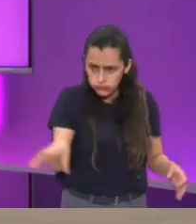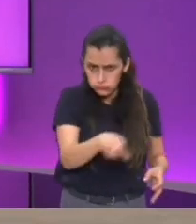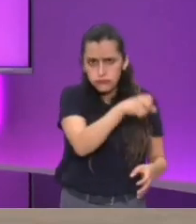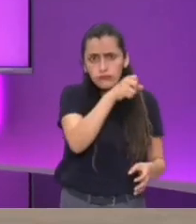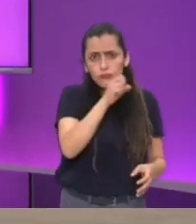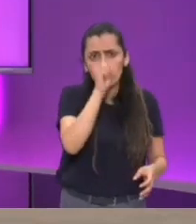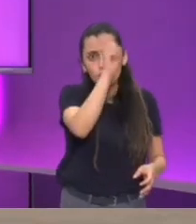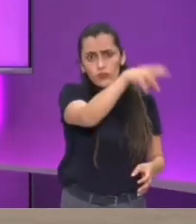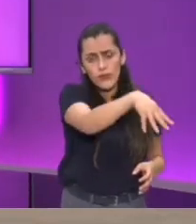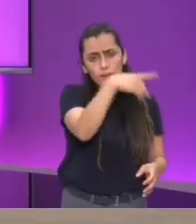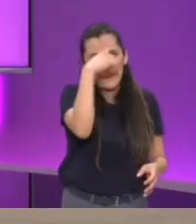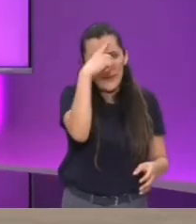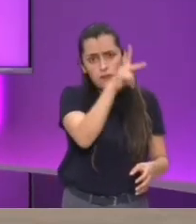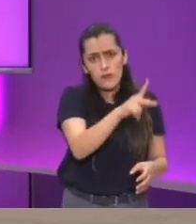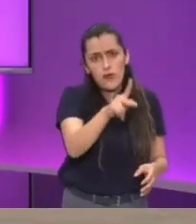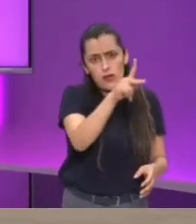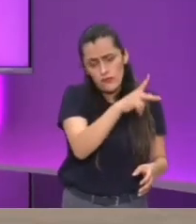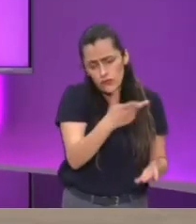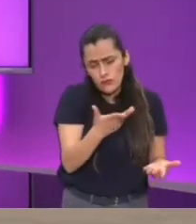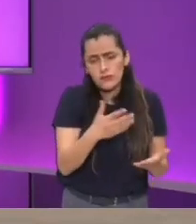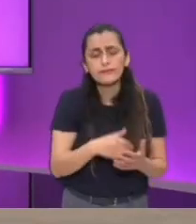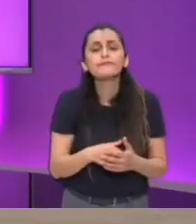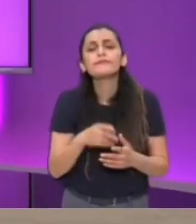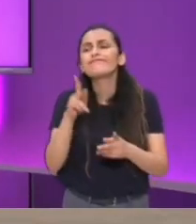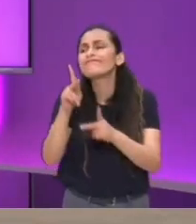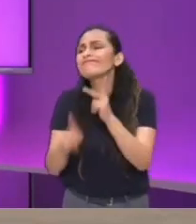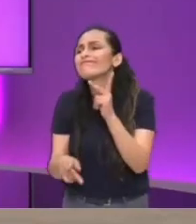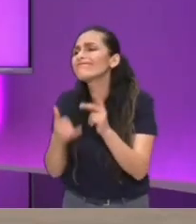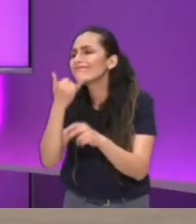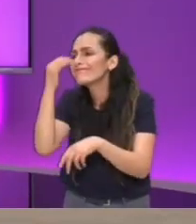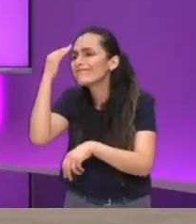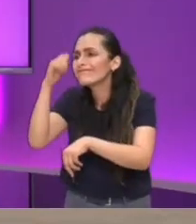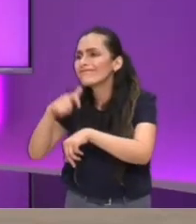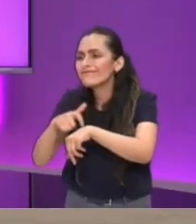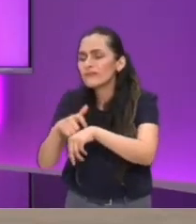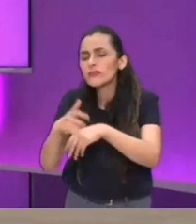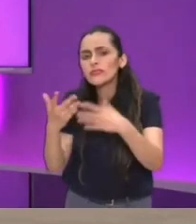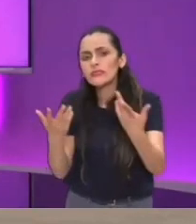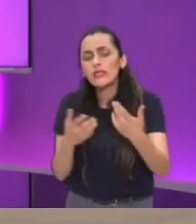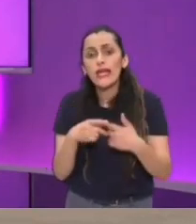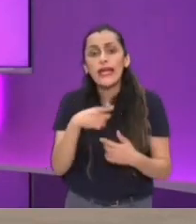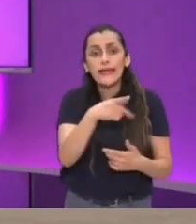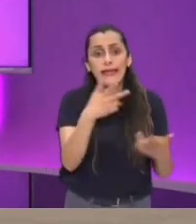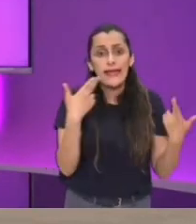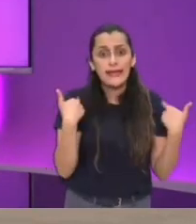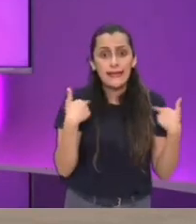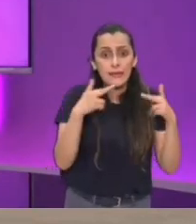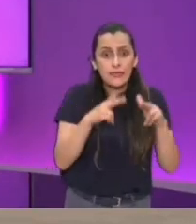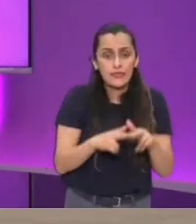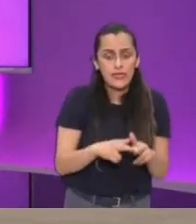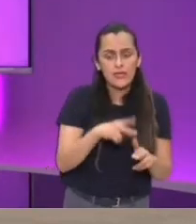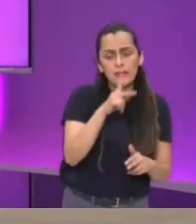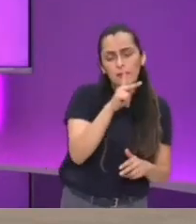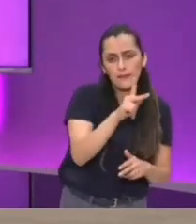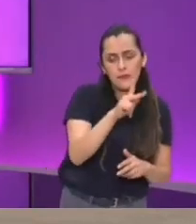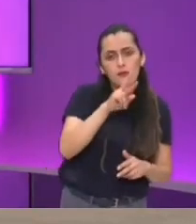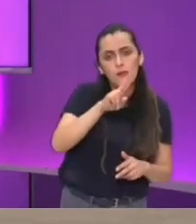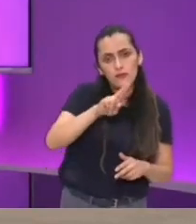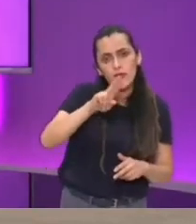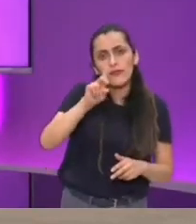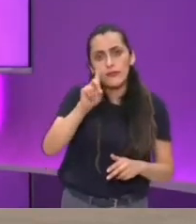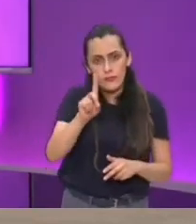tiempo. Vamos ahora con Andrea Rocha Ramírez. Ella es representante del Partido de la Revolución Democrática y